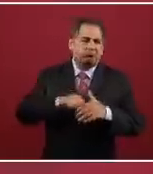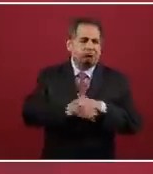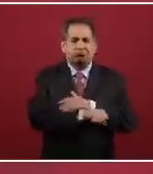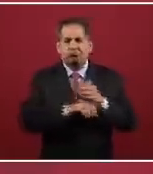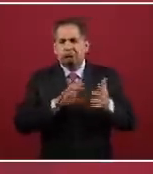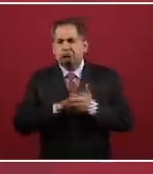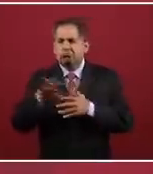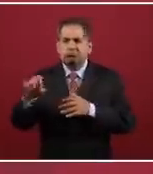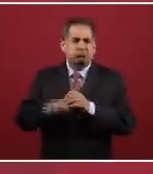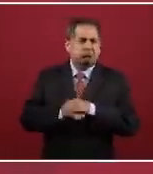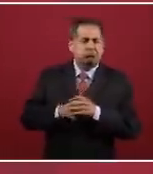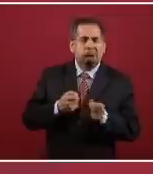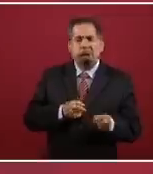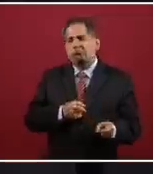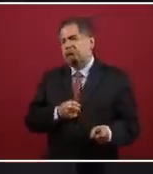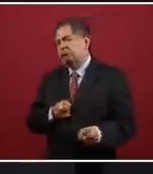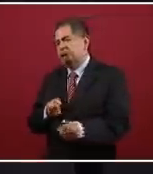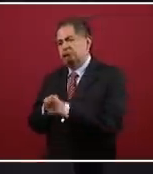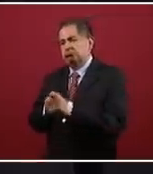y masacres.